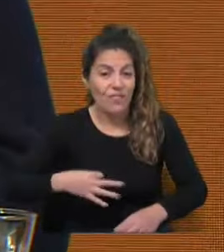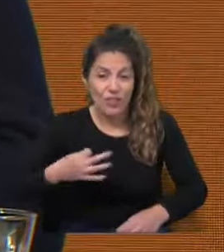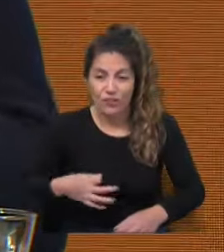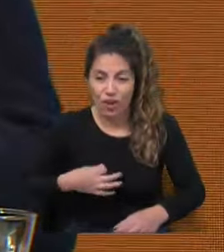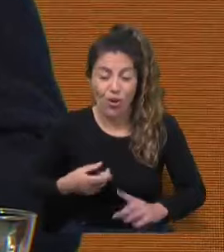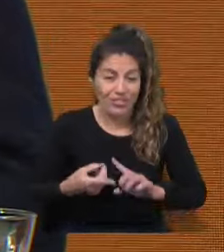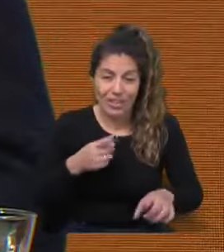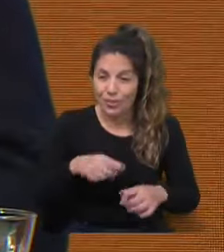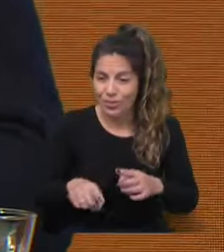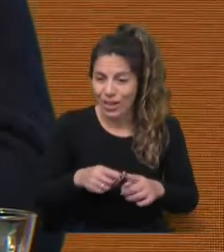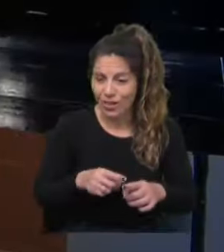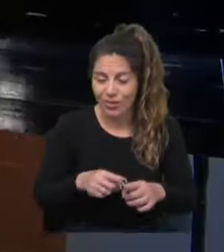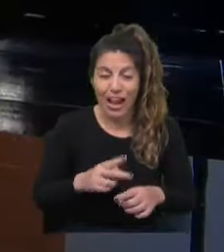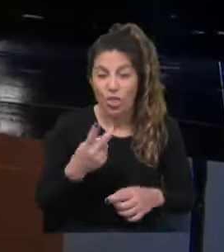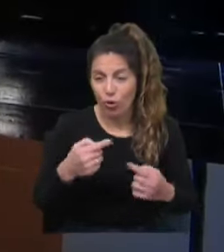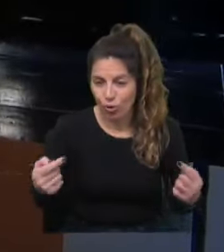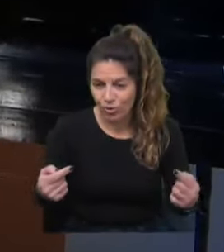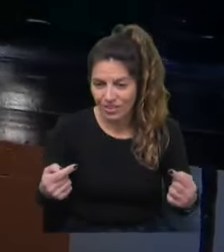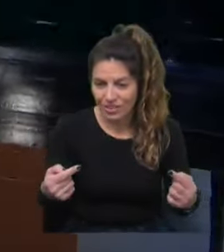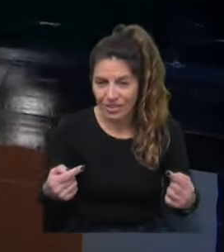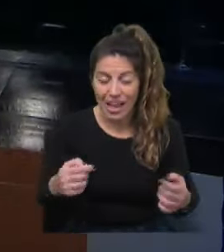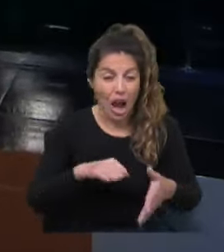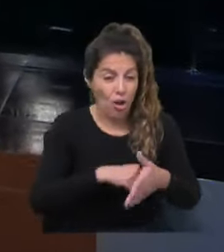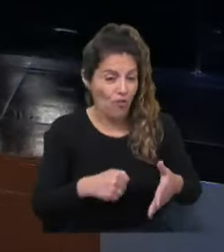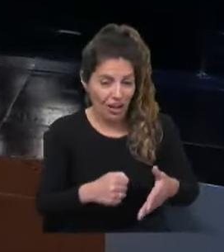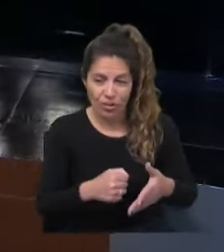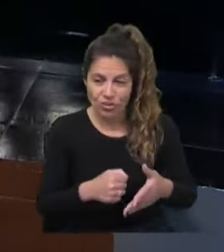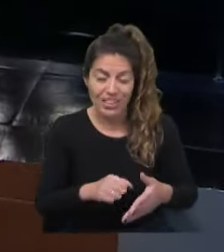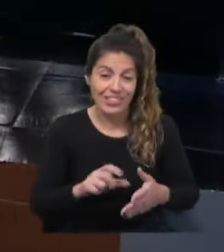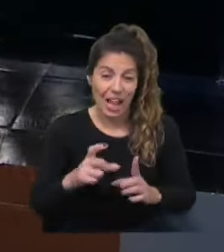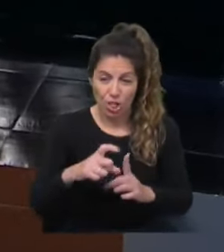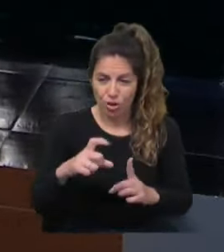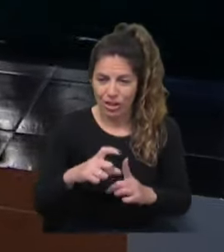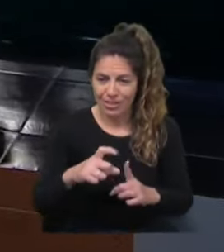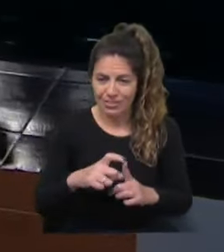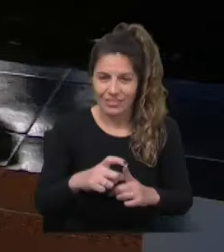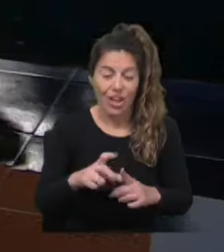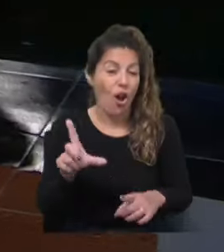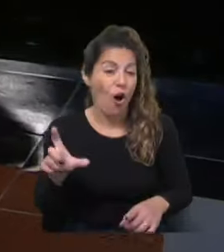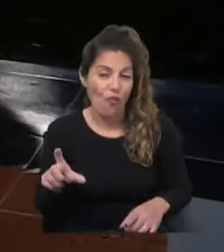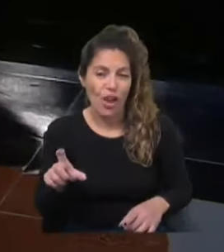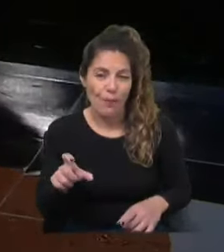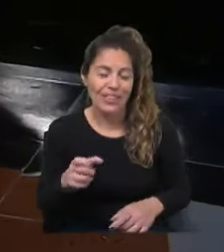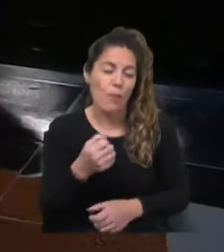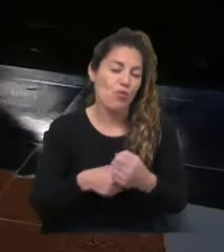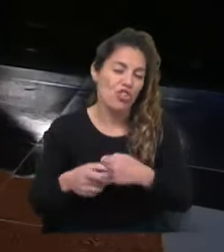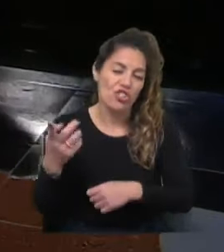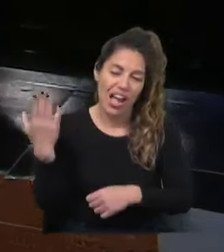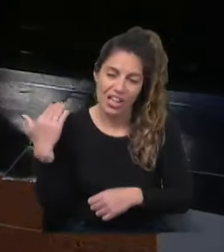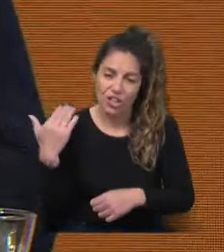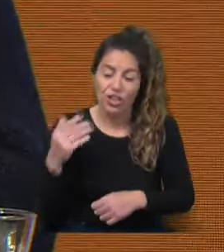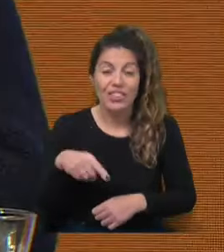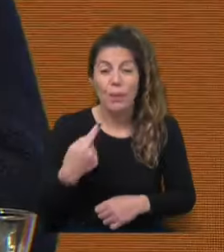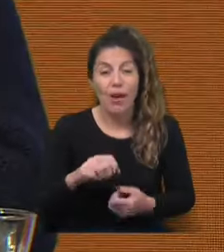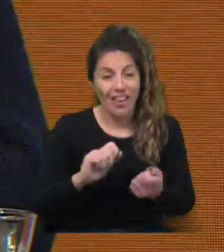se asociaron a dos cosas, a los bancos y al dólar. Obviamente, hace muchos años, después